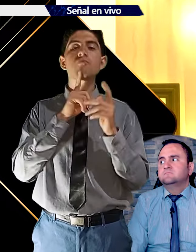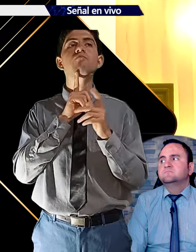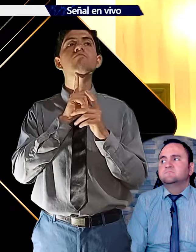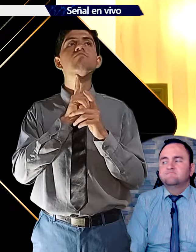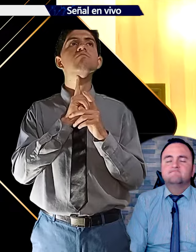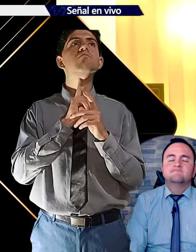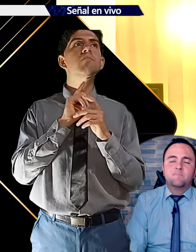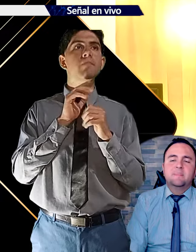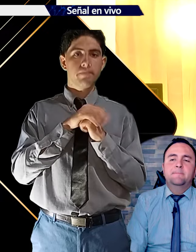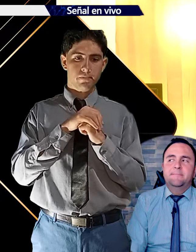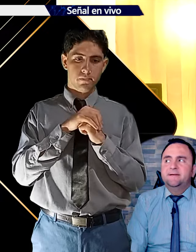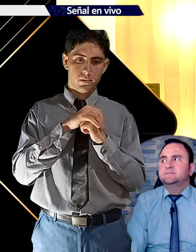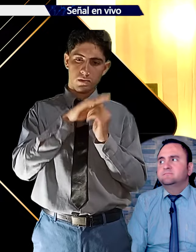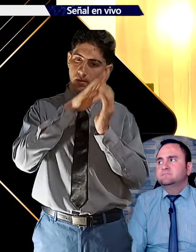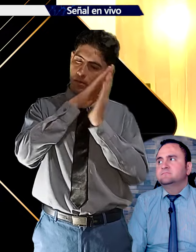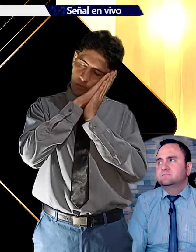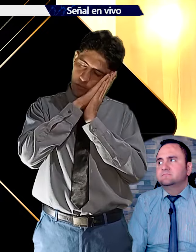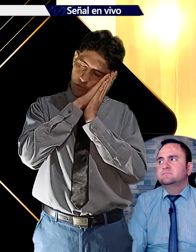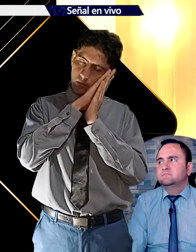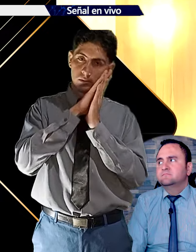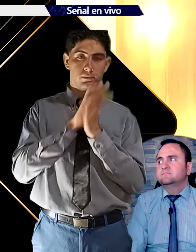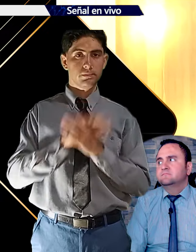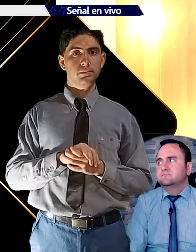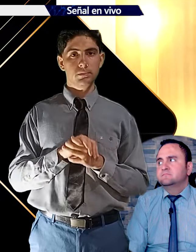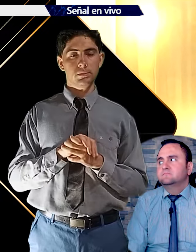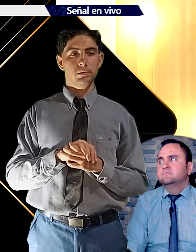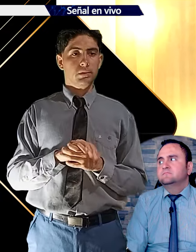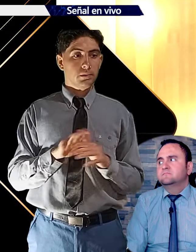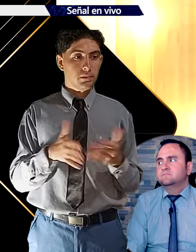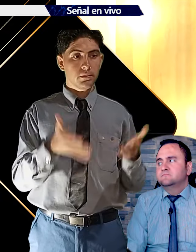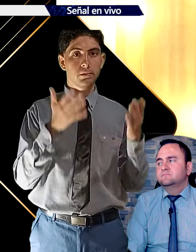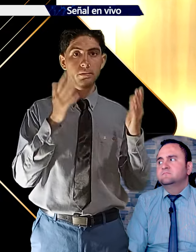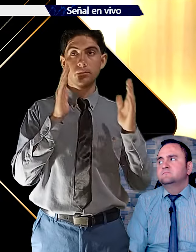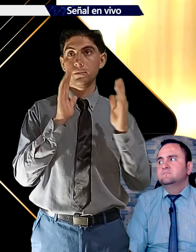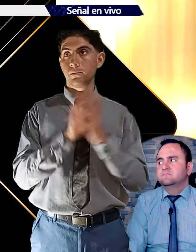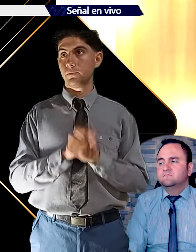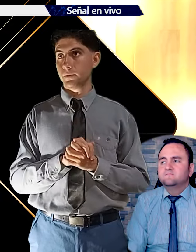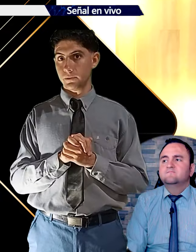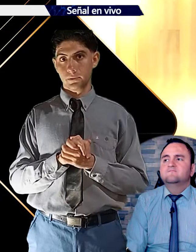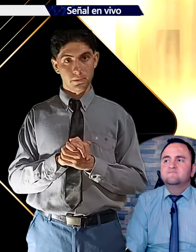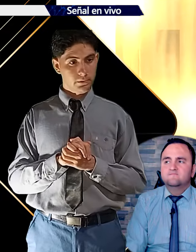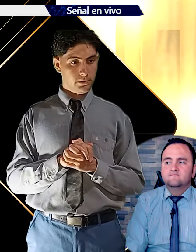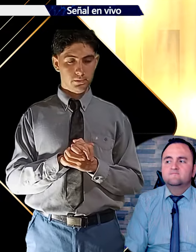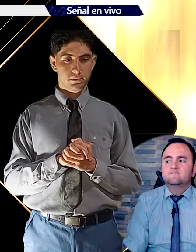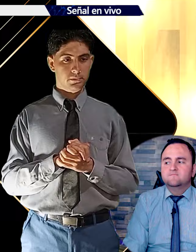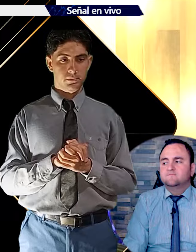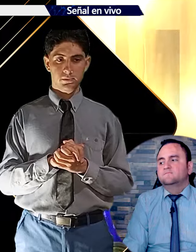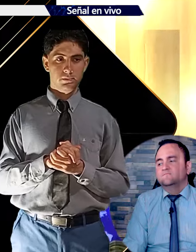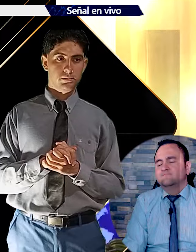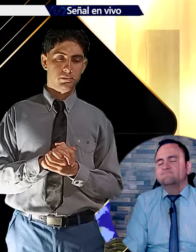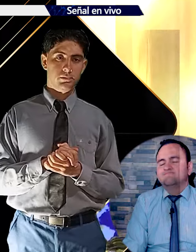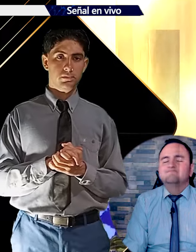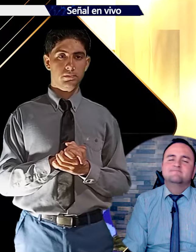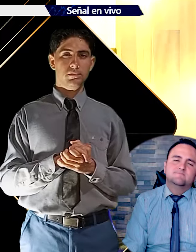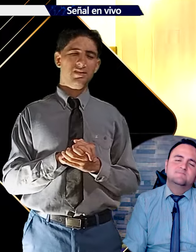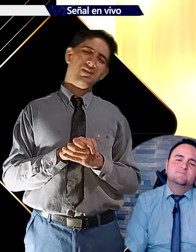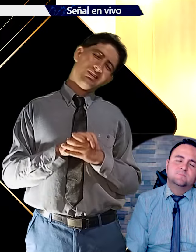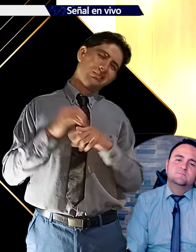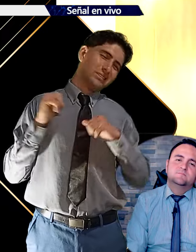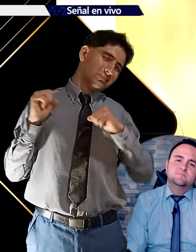acostarse. Adolescente que se respete, de las 12 a 2 de la mañana le gusta acostarse. Y para levantarse, mejor dicho, hay que